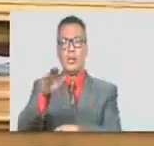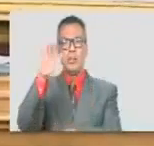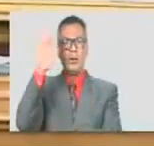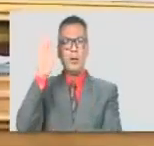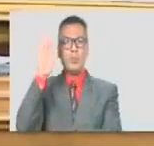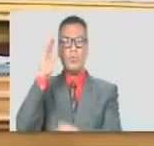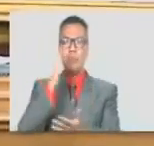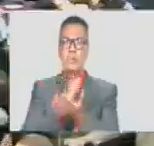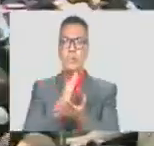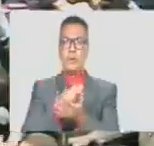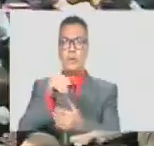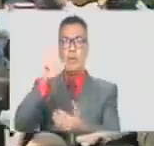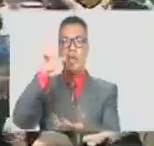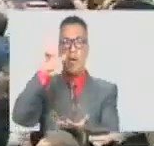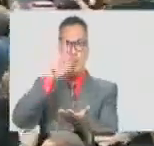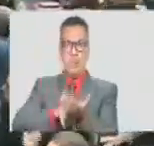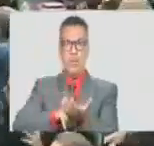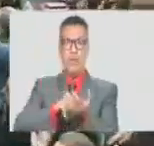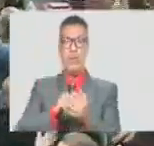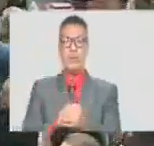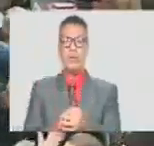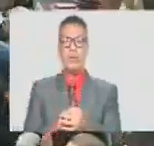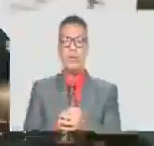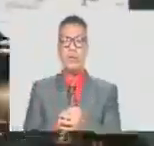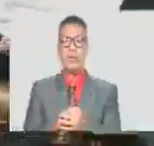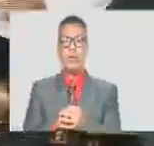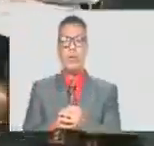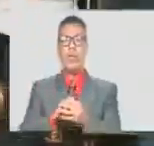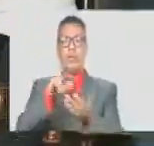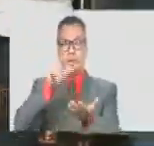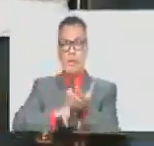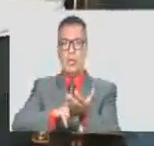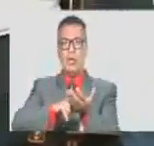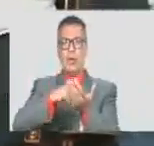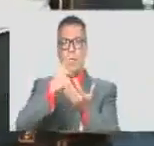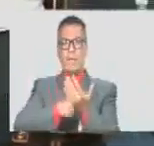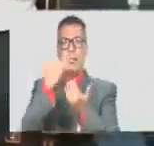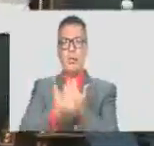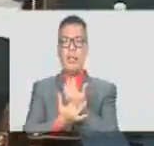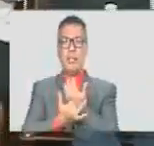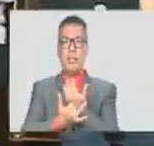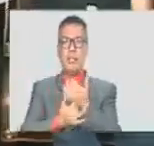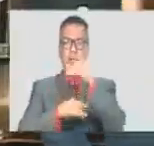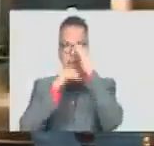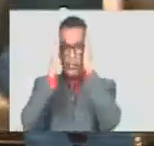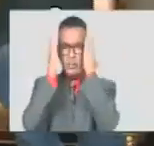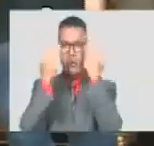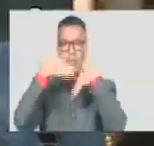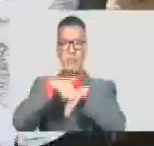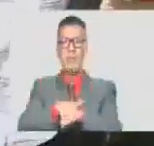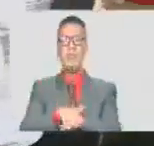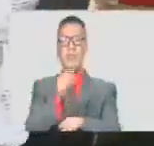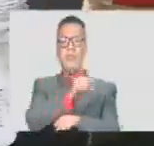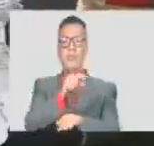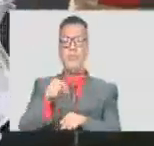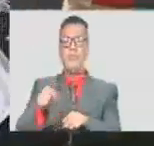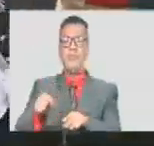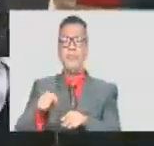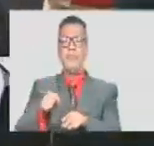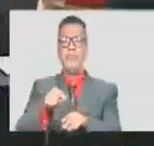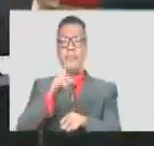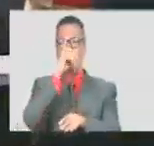costumbre. Queda aprobado. Se declara sancionada la ley para la atención integral de las personas